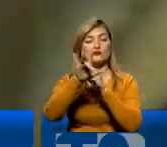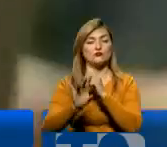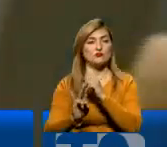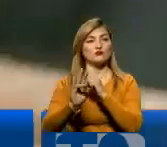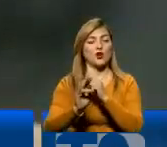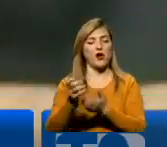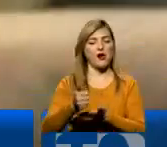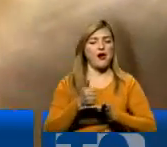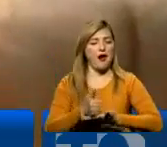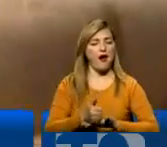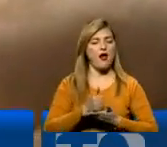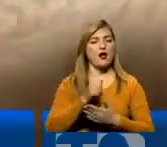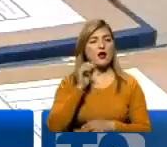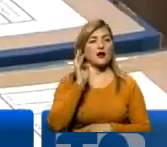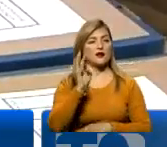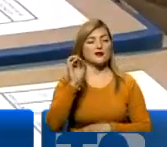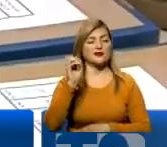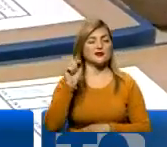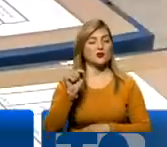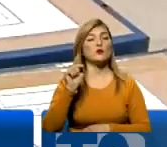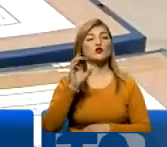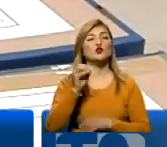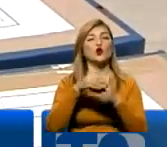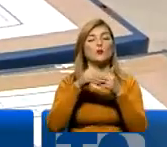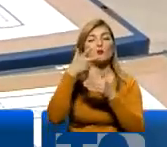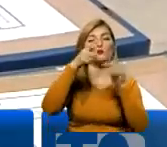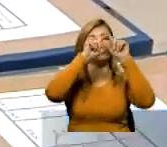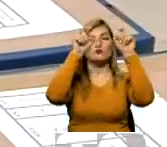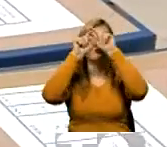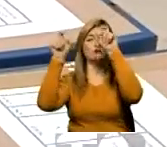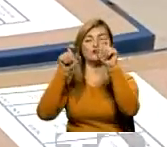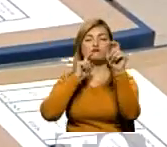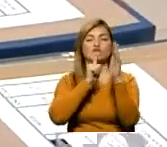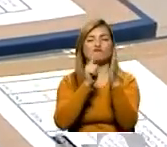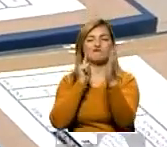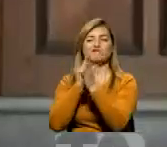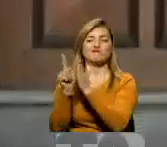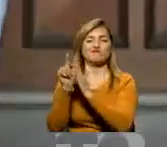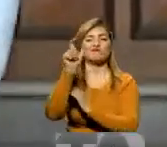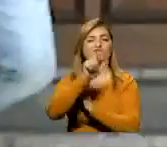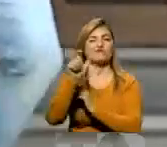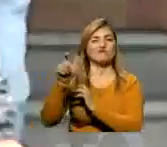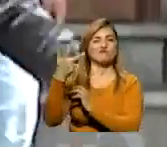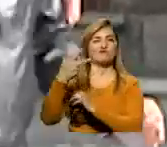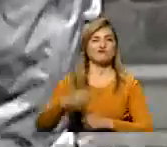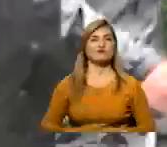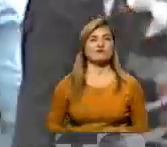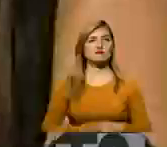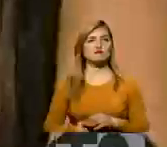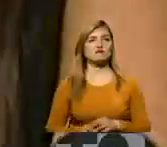5.600 dólares provenientes de 3 empresas que actualmente se encuentran procesadas como personas jurídicas dentro de esta